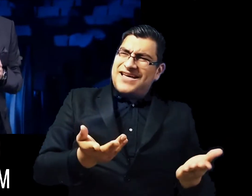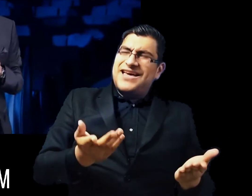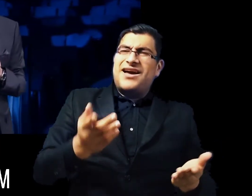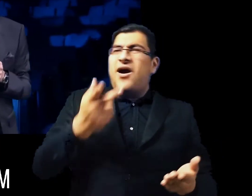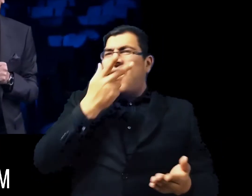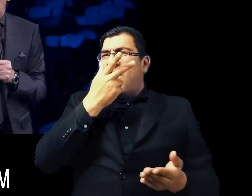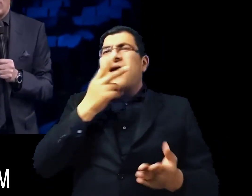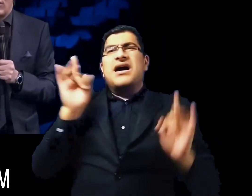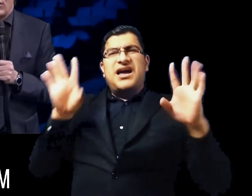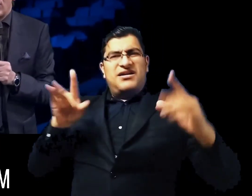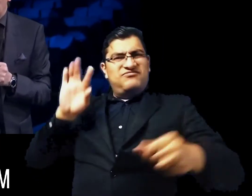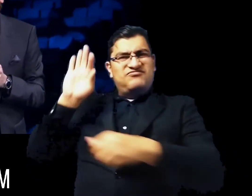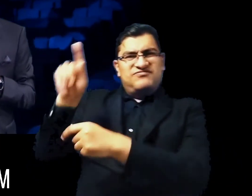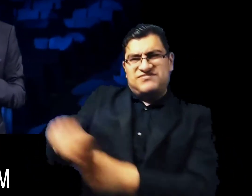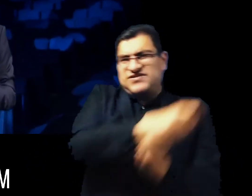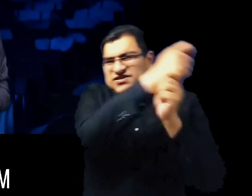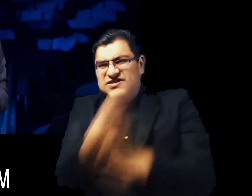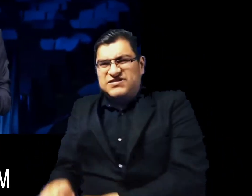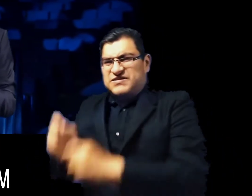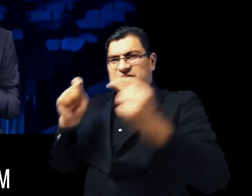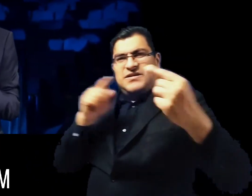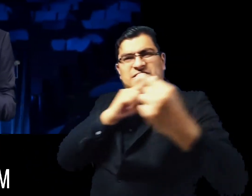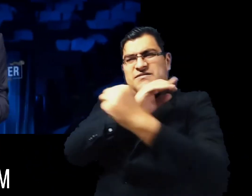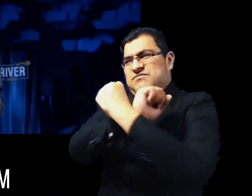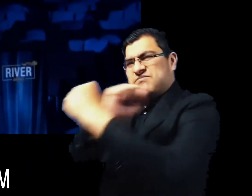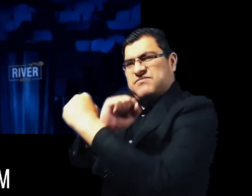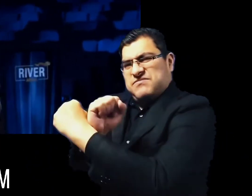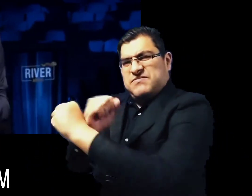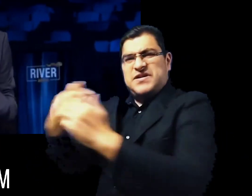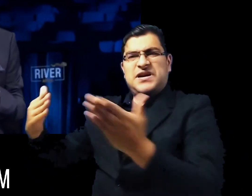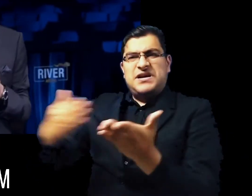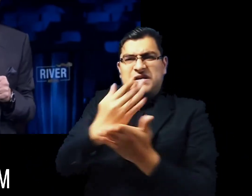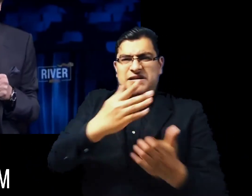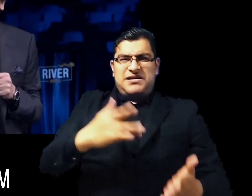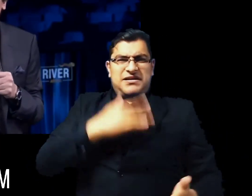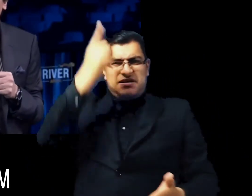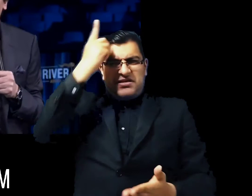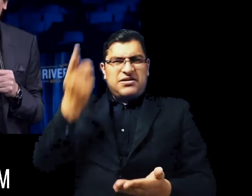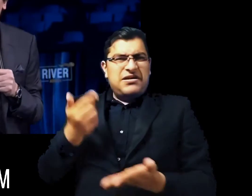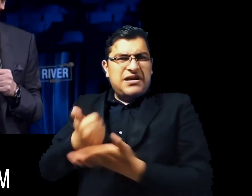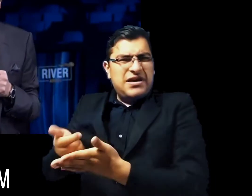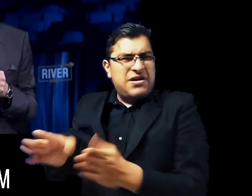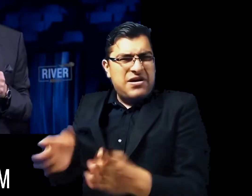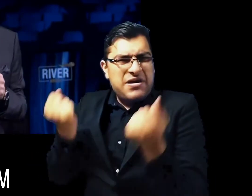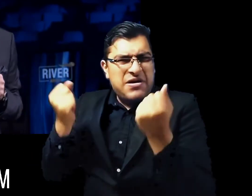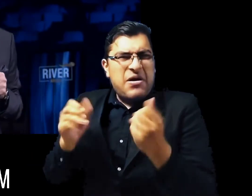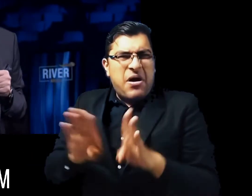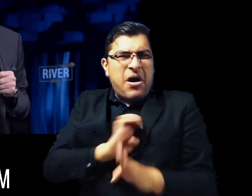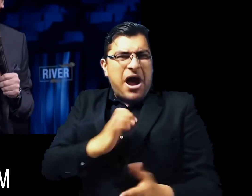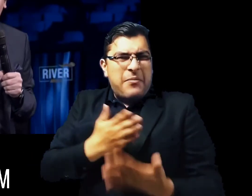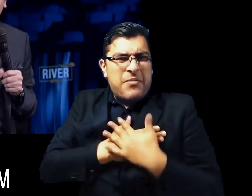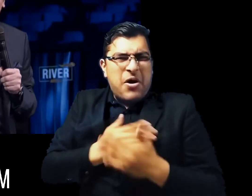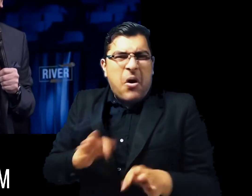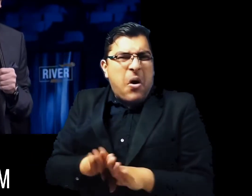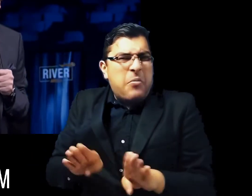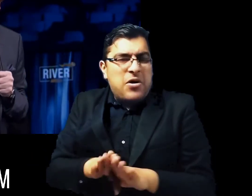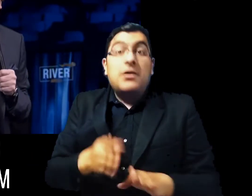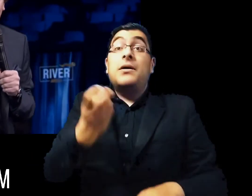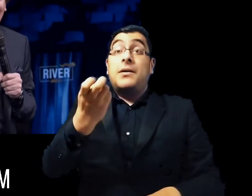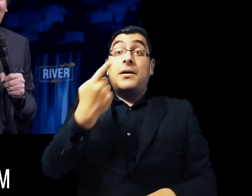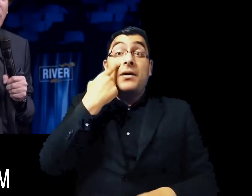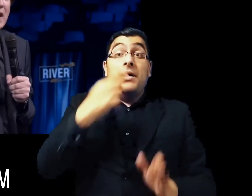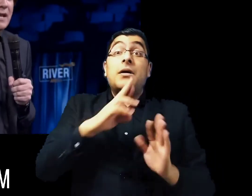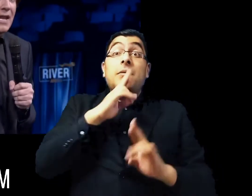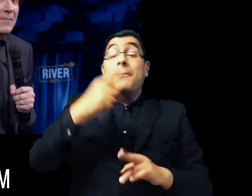una espada de fuego puede pretender mostrar gracia? Sí, la respuesta está que Dios